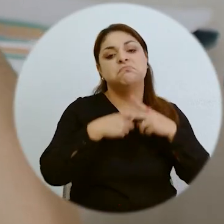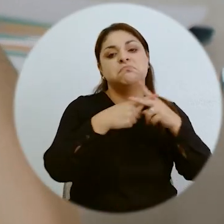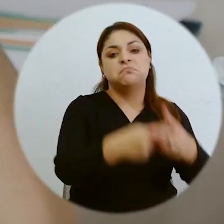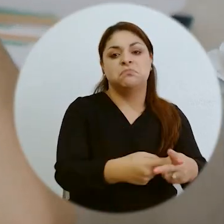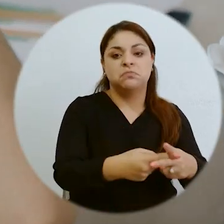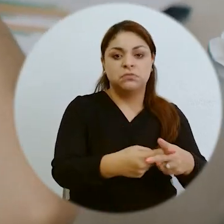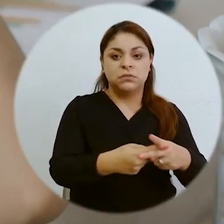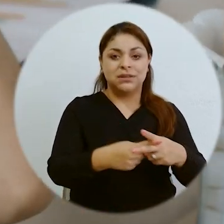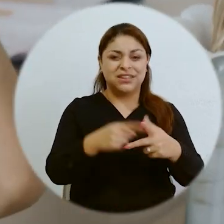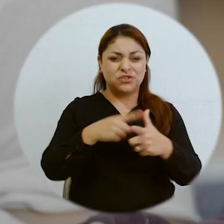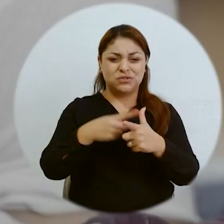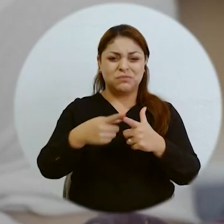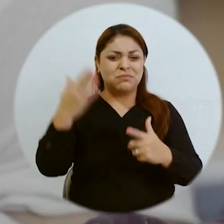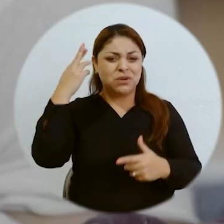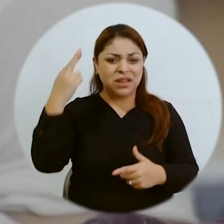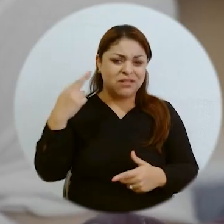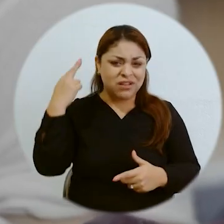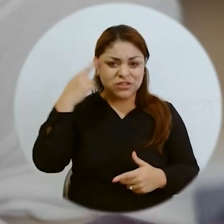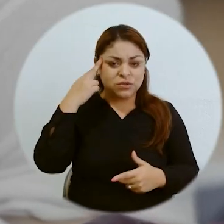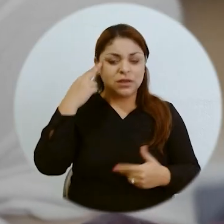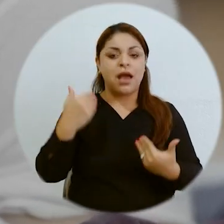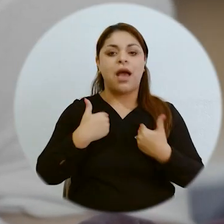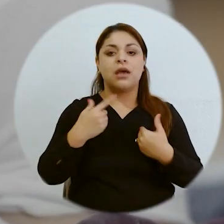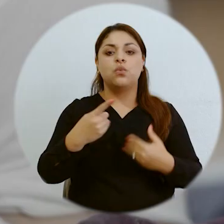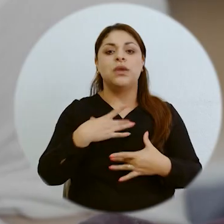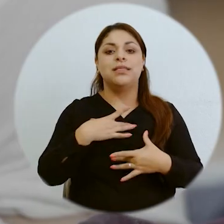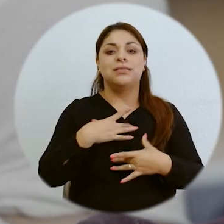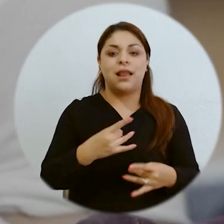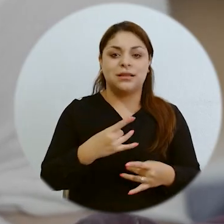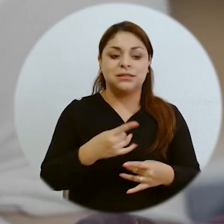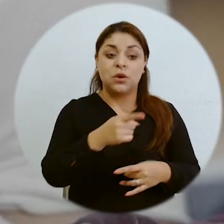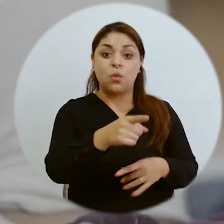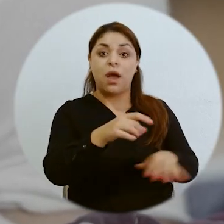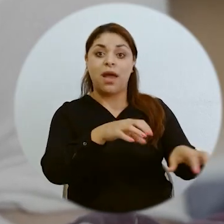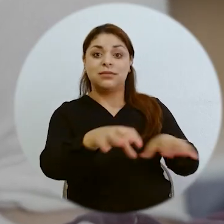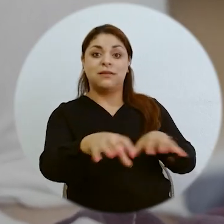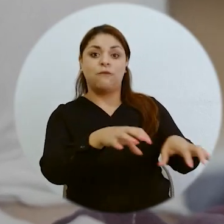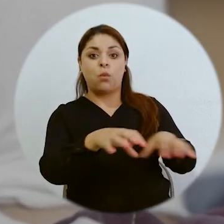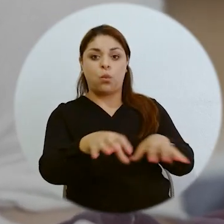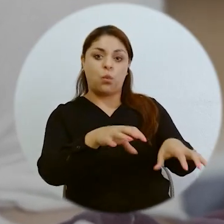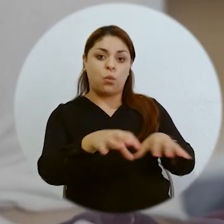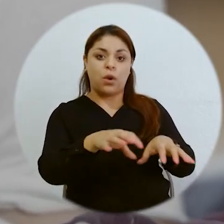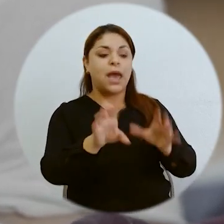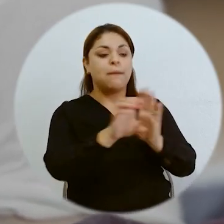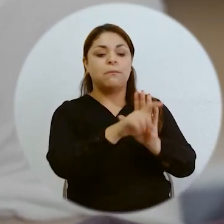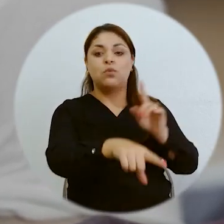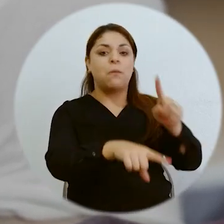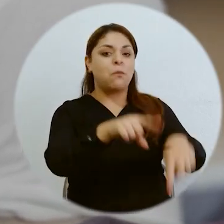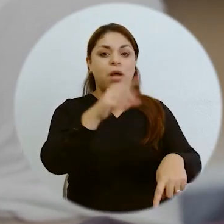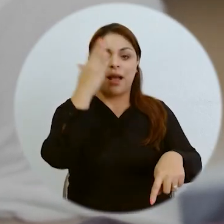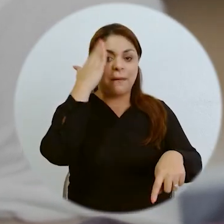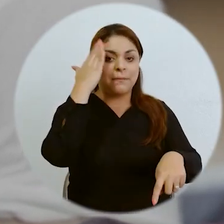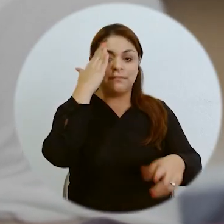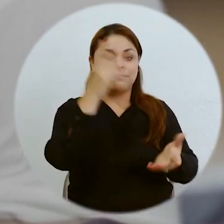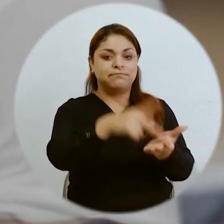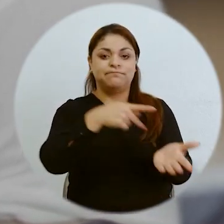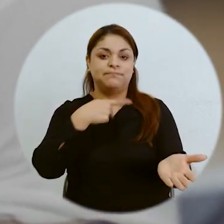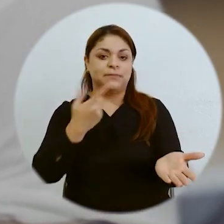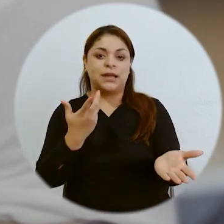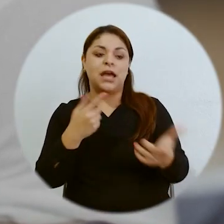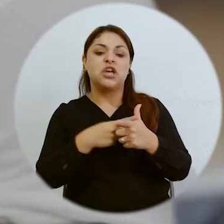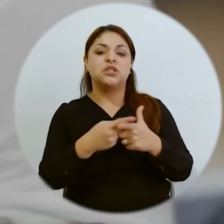personas. O sea, que hay una permisividad del sistema financiero en permitir que la gente se sobreendeude.